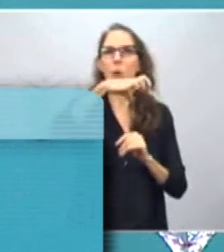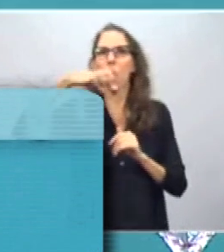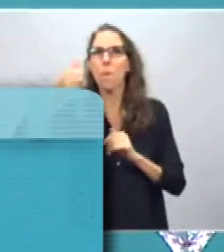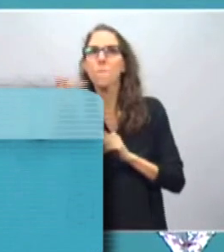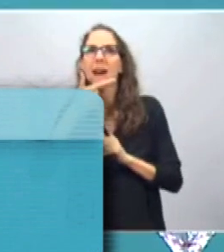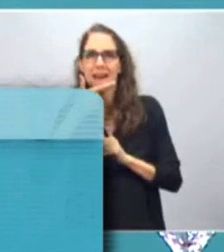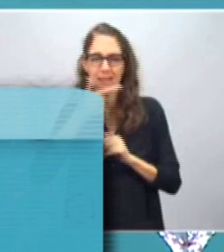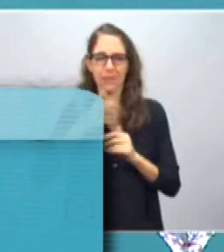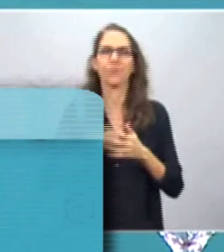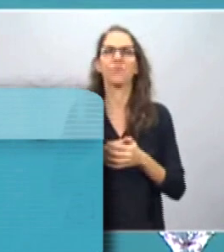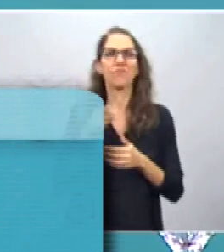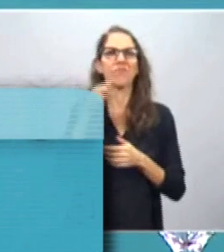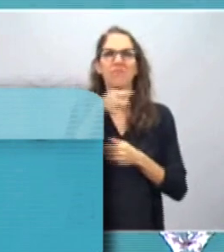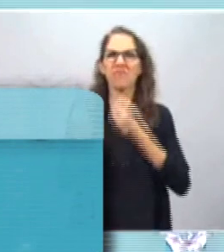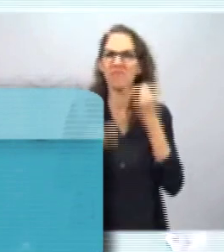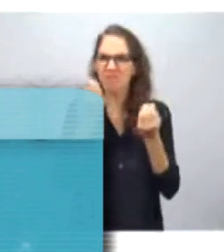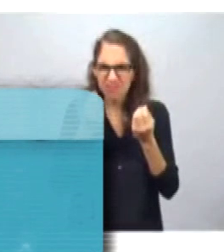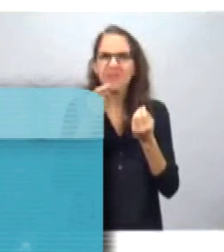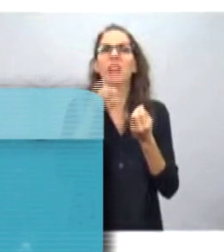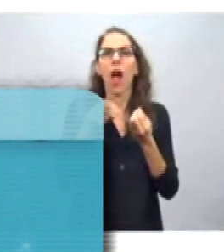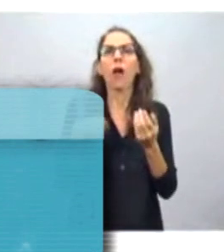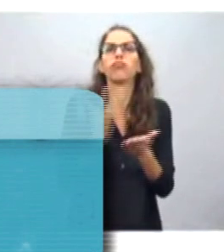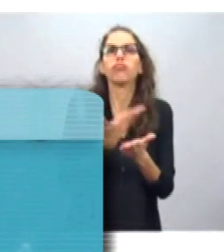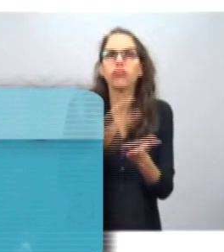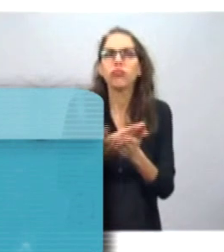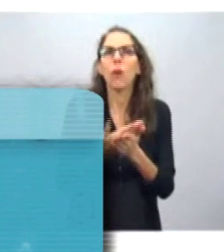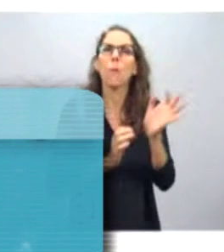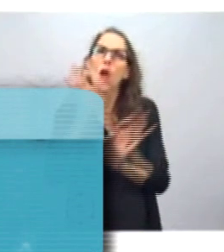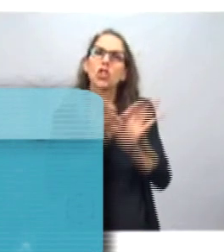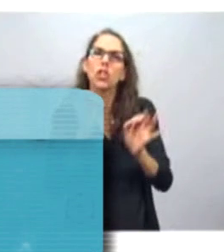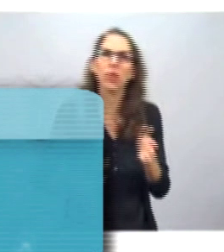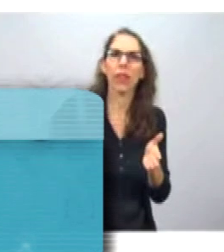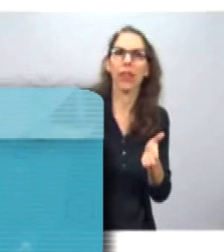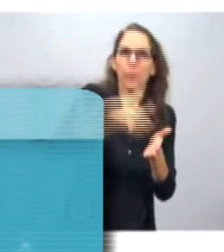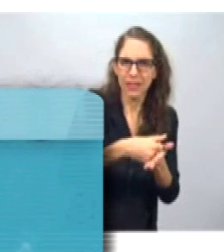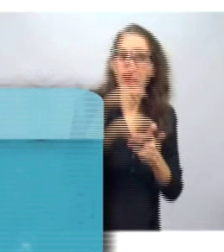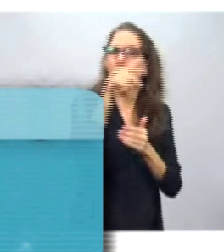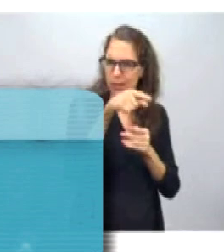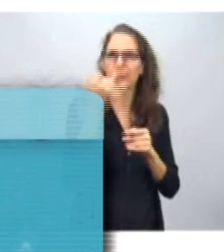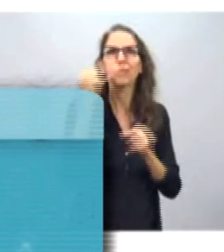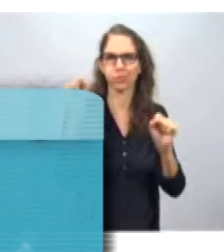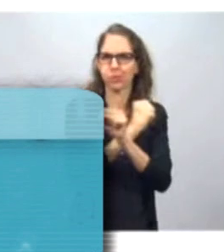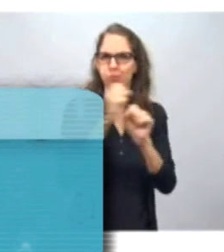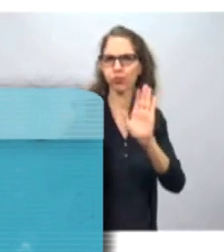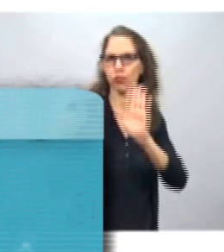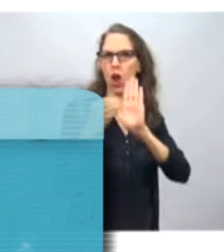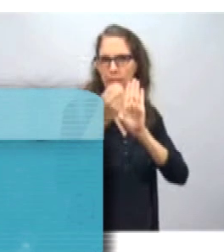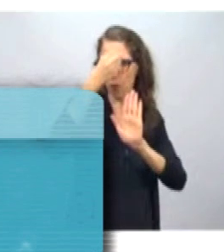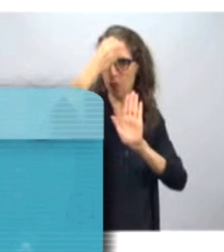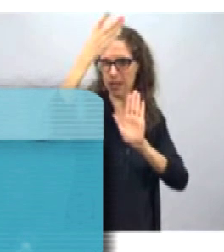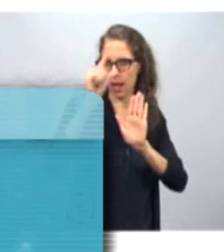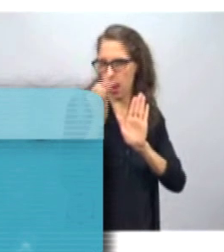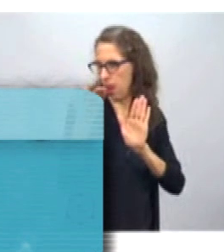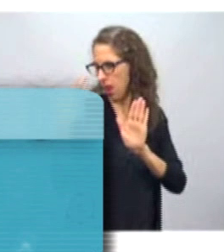Esta línea es una convocatoria a proyectos de inversión, donde la resolución también ha sido publicada en el boletín oficial